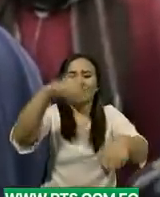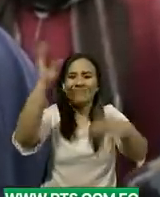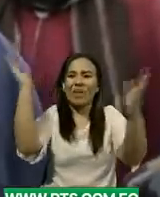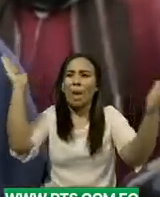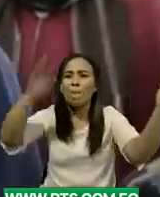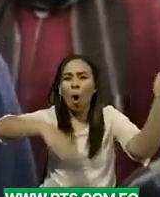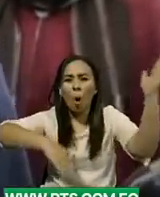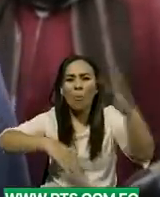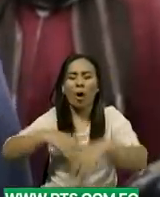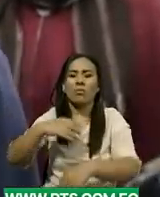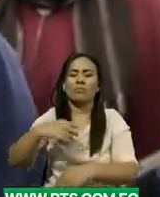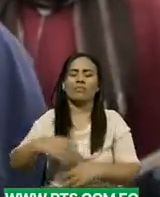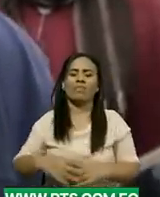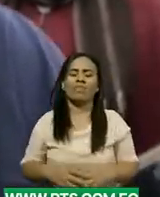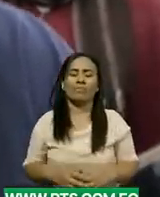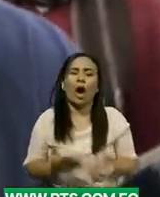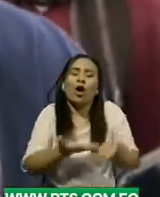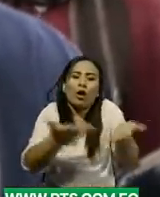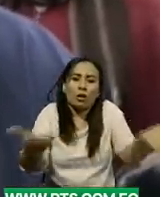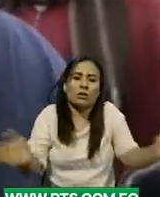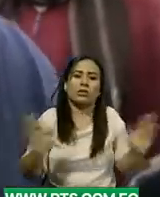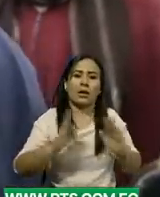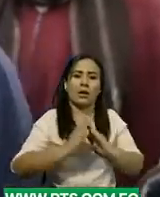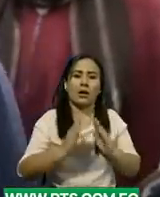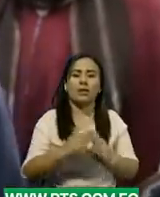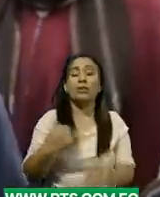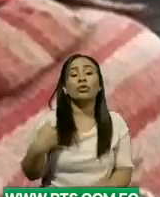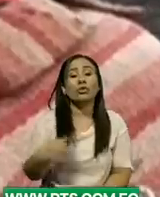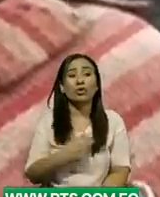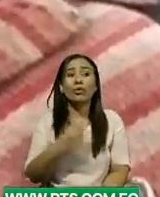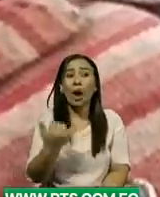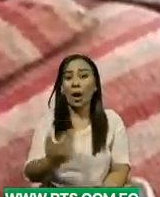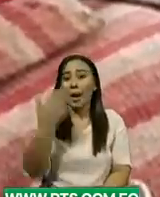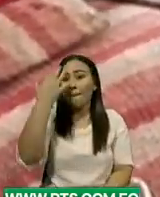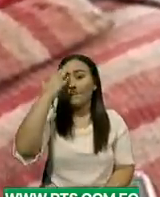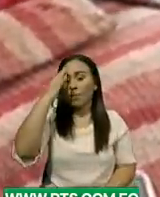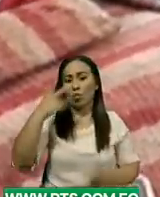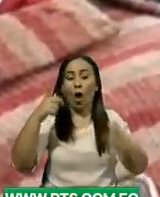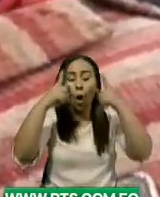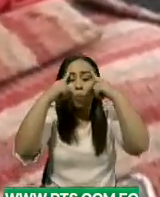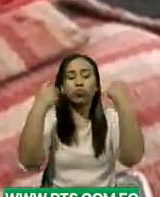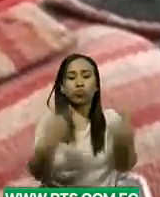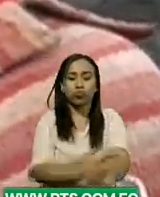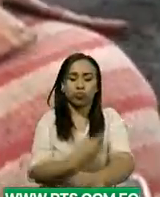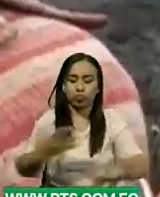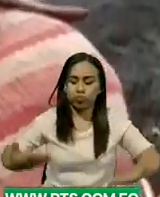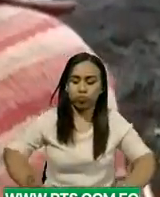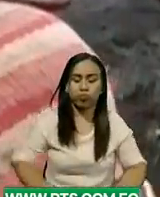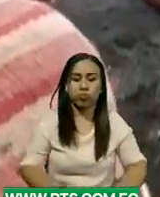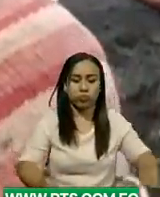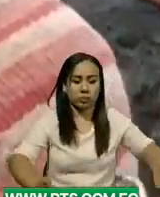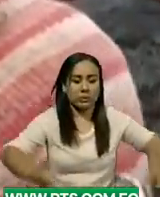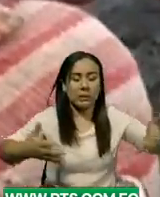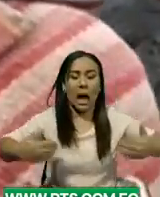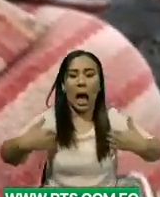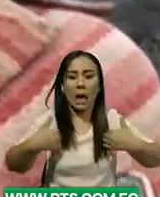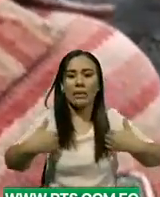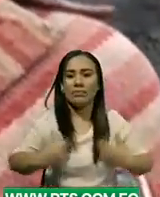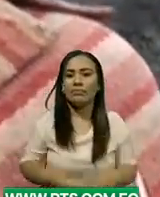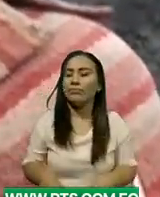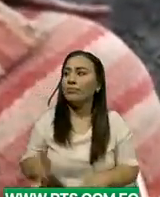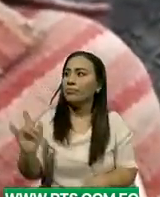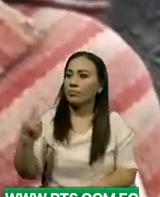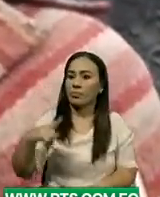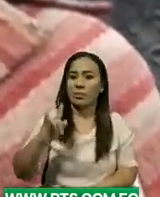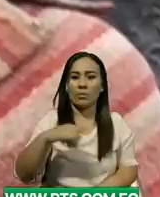menores, enseres de casa. Estamos profundamente preocupados. Y borregos, aquí tenía alpaca, por ahí está alpaca, aún